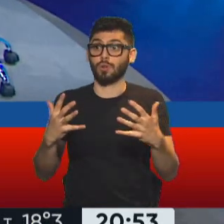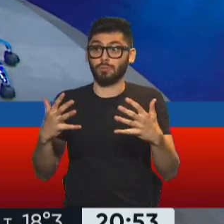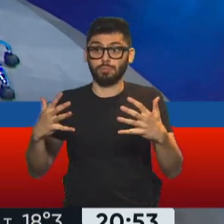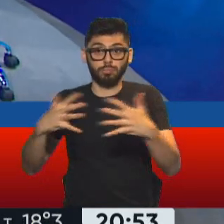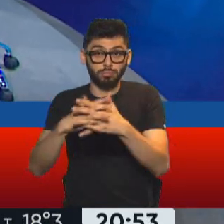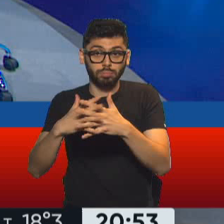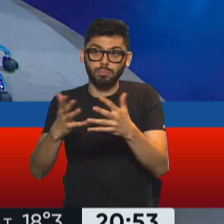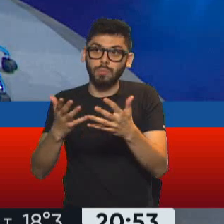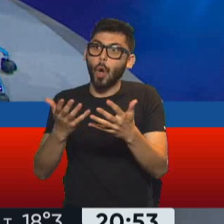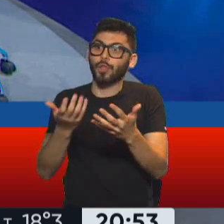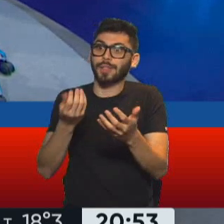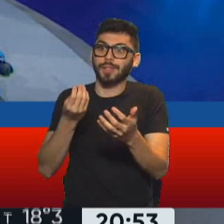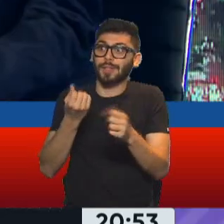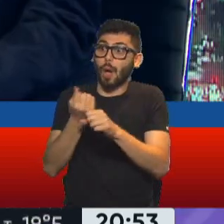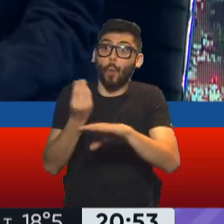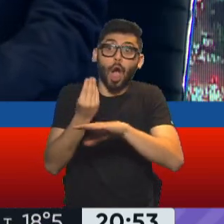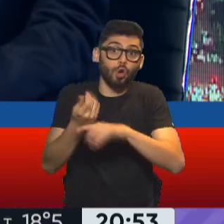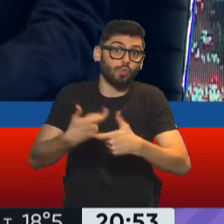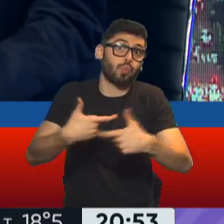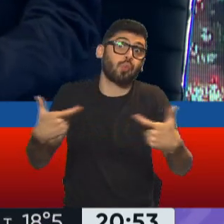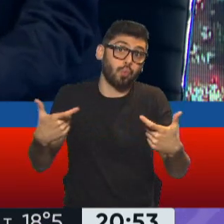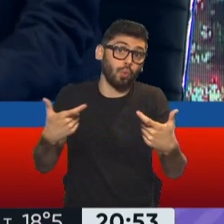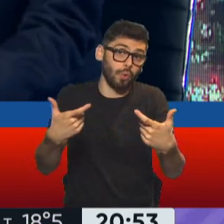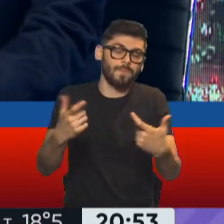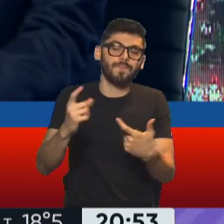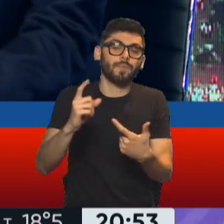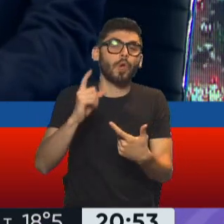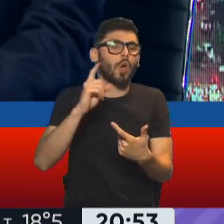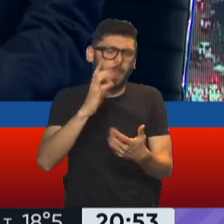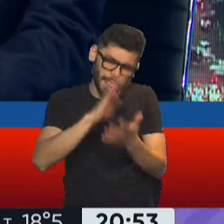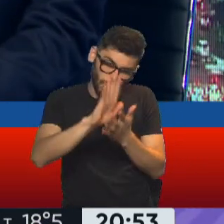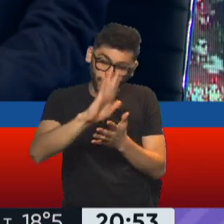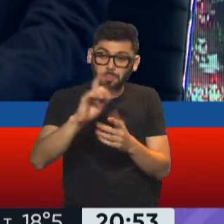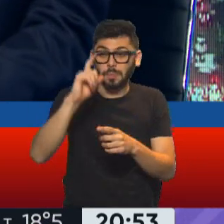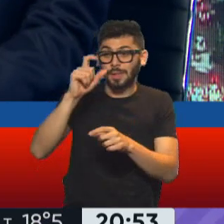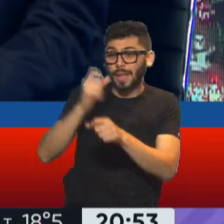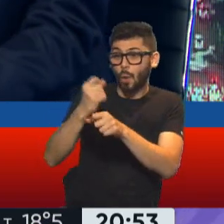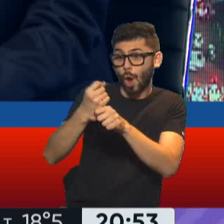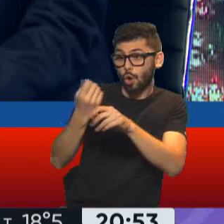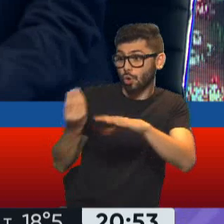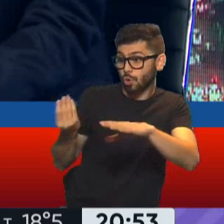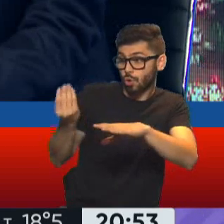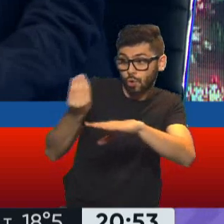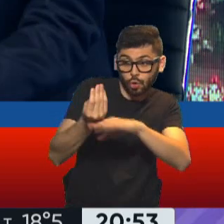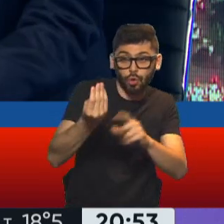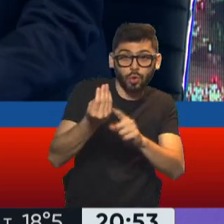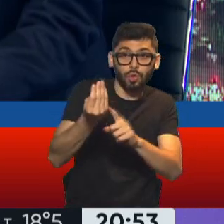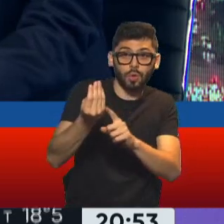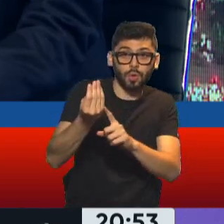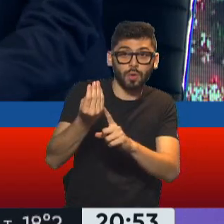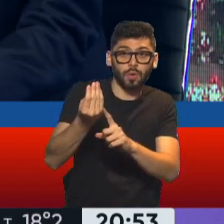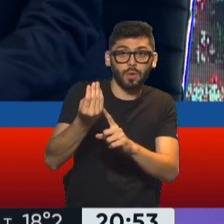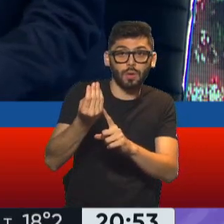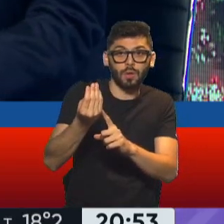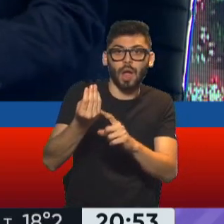en la generación de empleo es muy importante. Y de vuelta, sobre cada puesto de trabajo directo se generan 2 puestos de